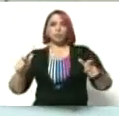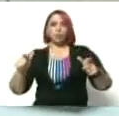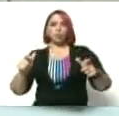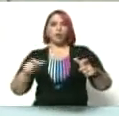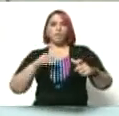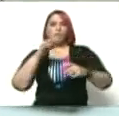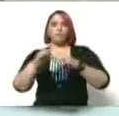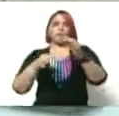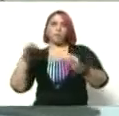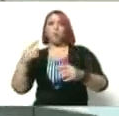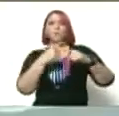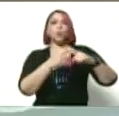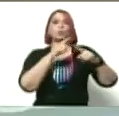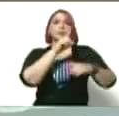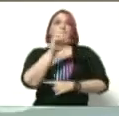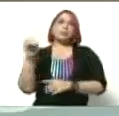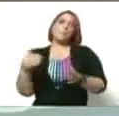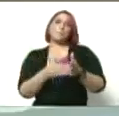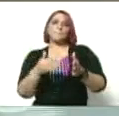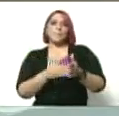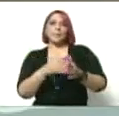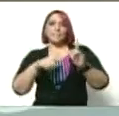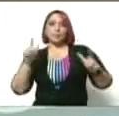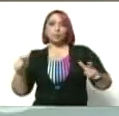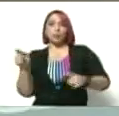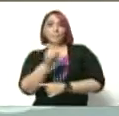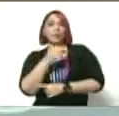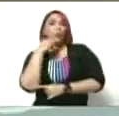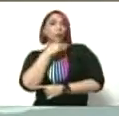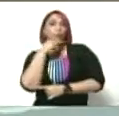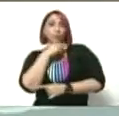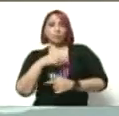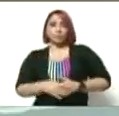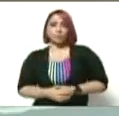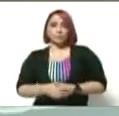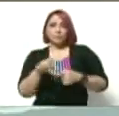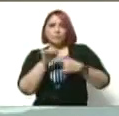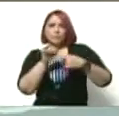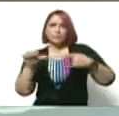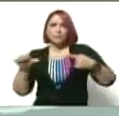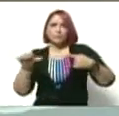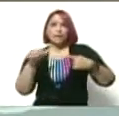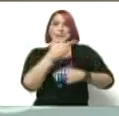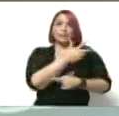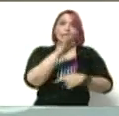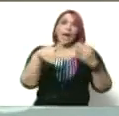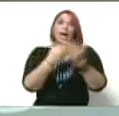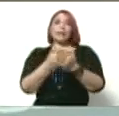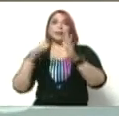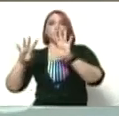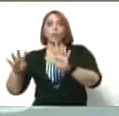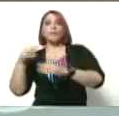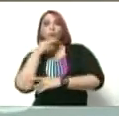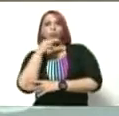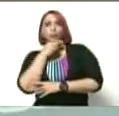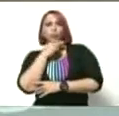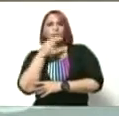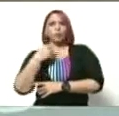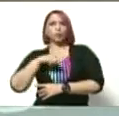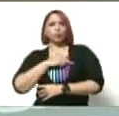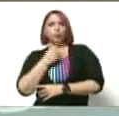100.000 habitantes veníamos en el mes de octubre en la semana del 3 al 9 de octubre registramos